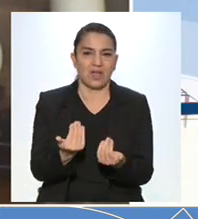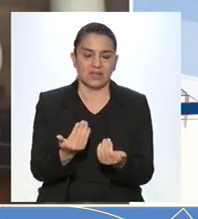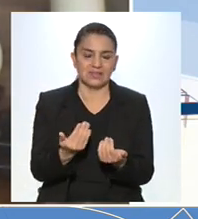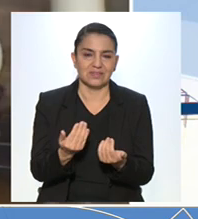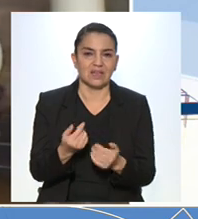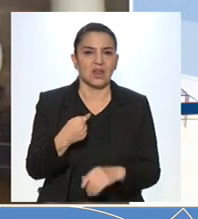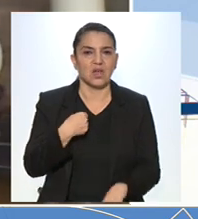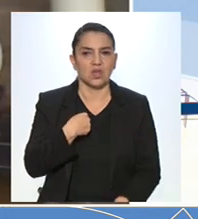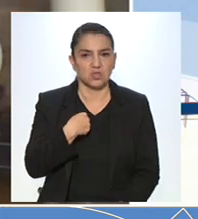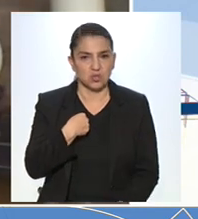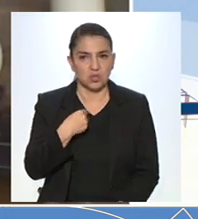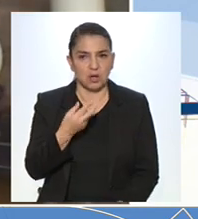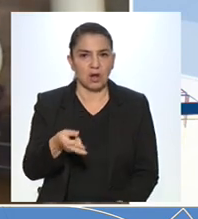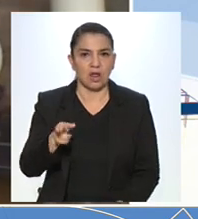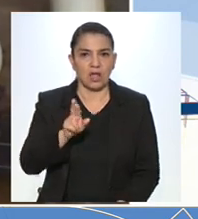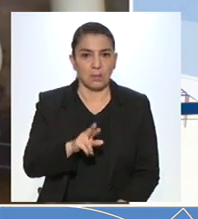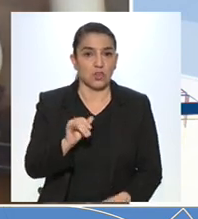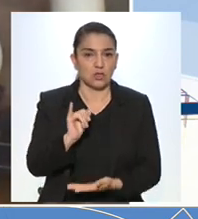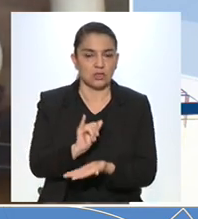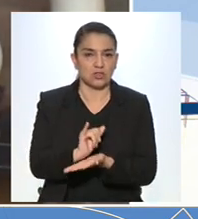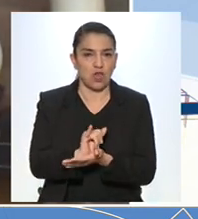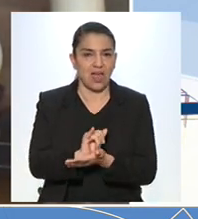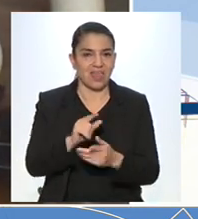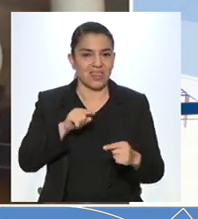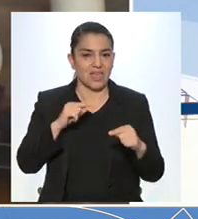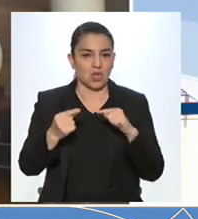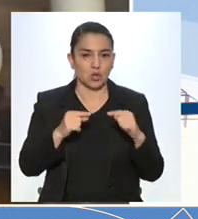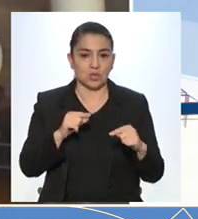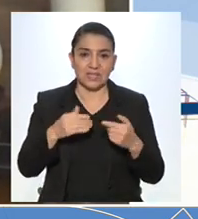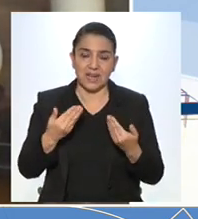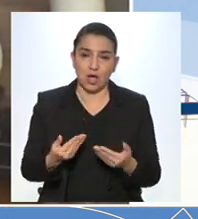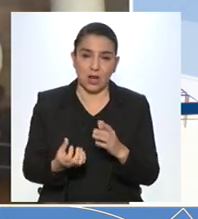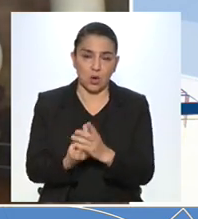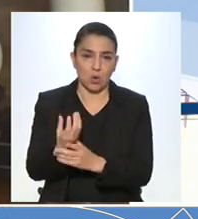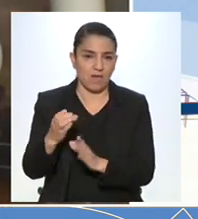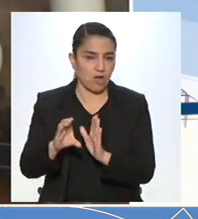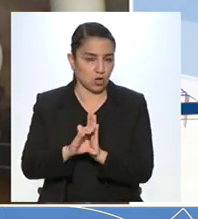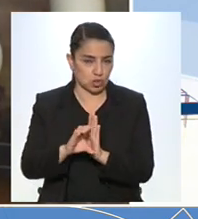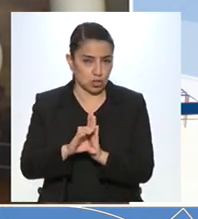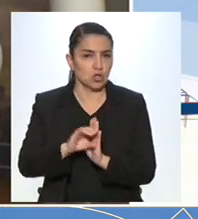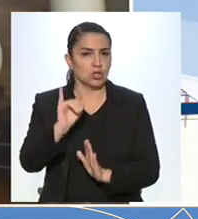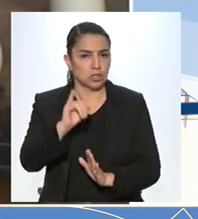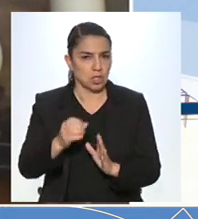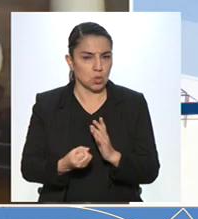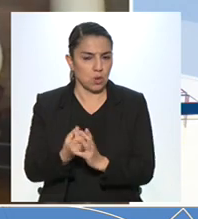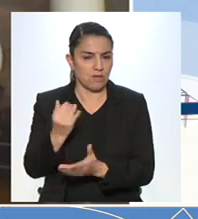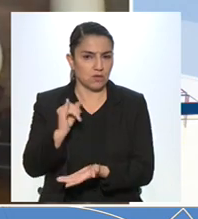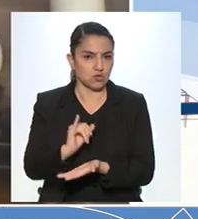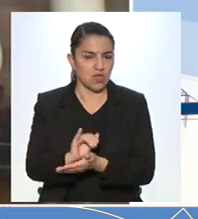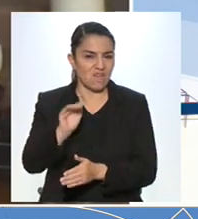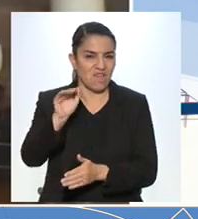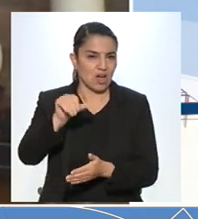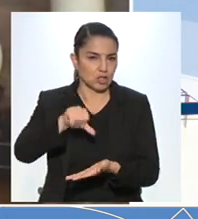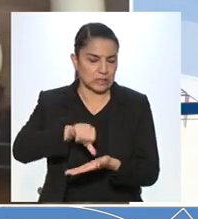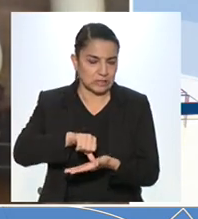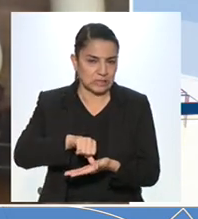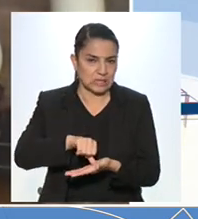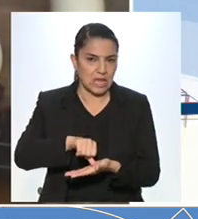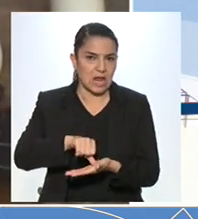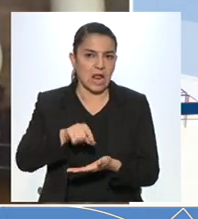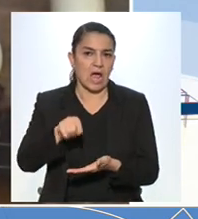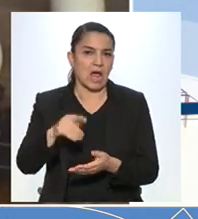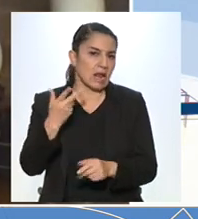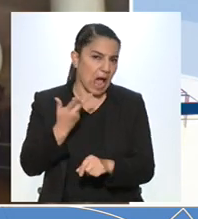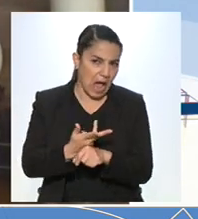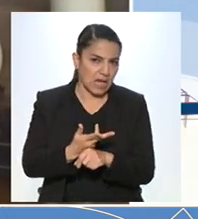que yo reivindico la institucionalidad. Se va a discutir ahora con la nueva constitución, se va a discutir la nueva institucionalidad seguramente del Banco Central, se ratificará la que hay,